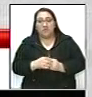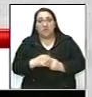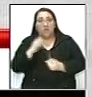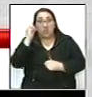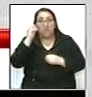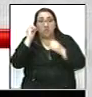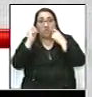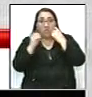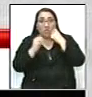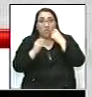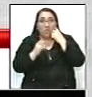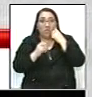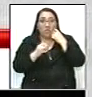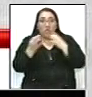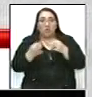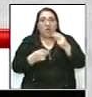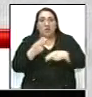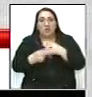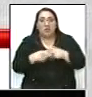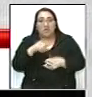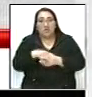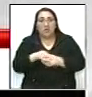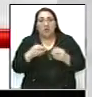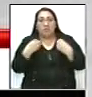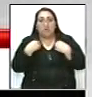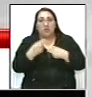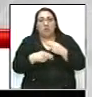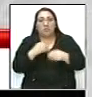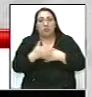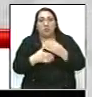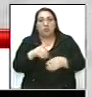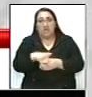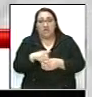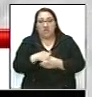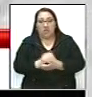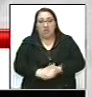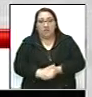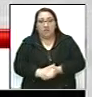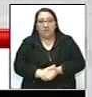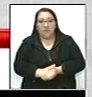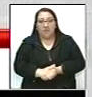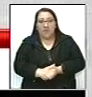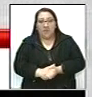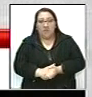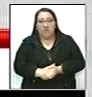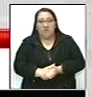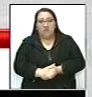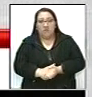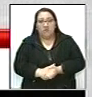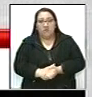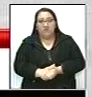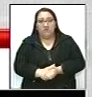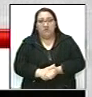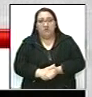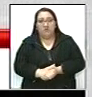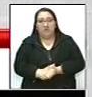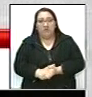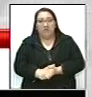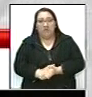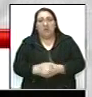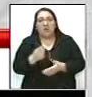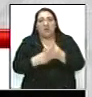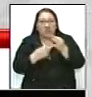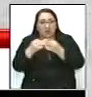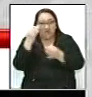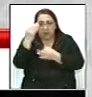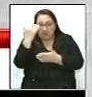institucional del Jurado Nacional de Elecciones y de la Oficina Nacional de Procesos Electorales, con la finalidad precisamente que abunden en detalles